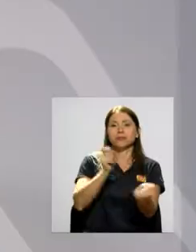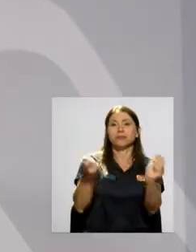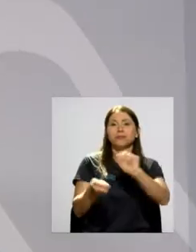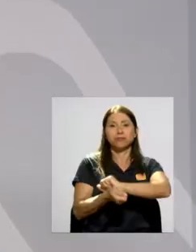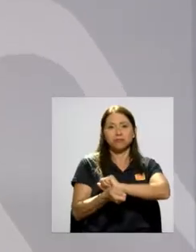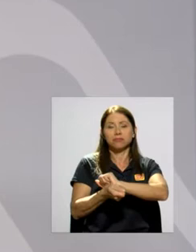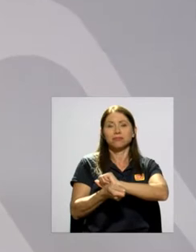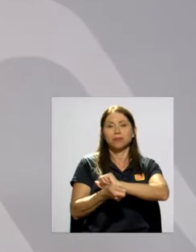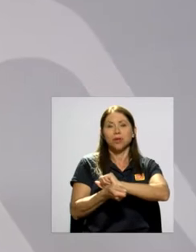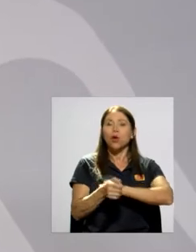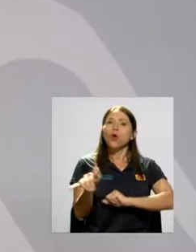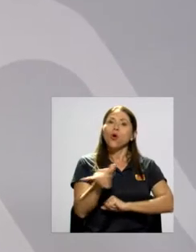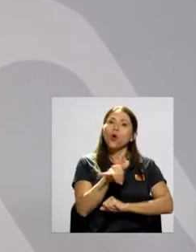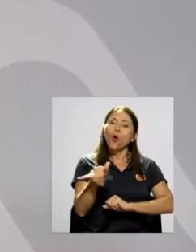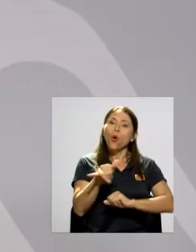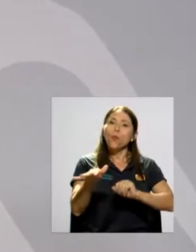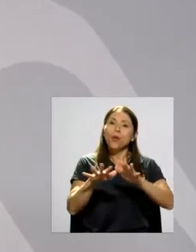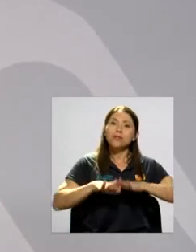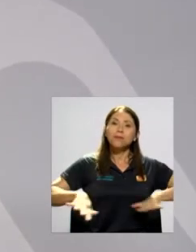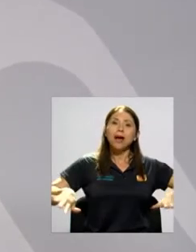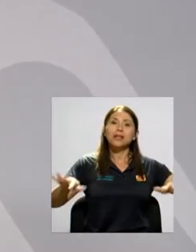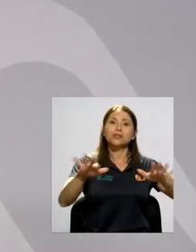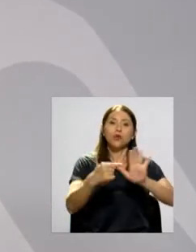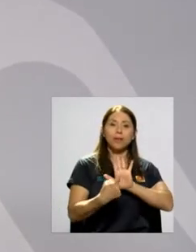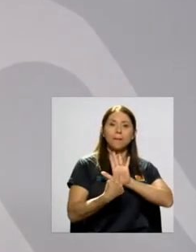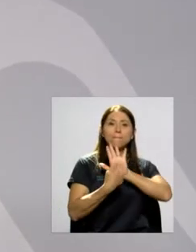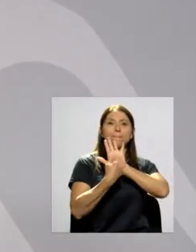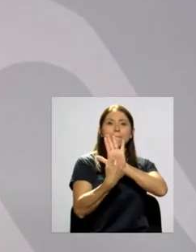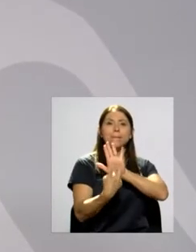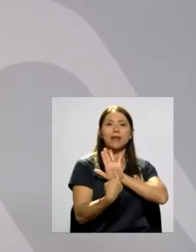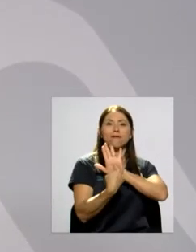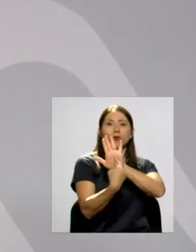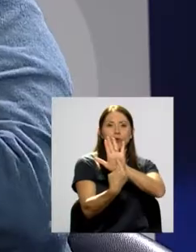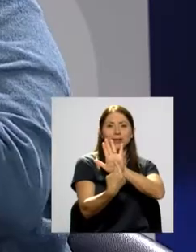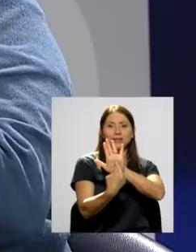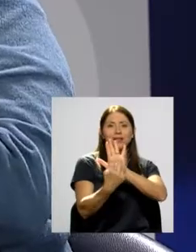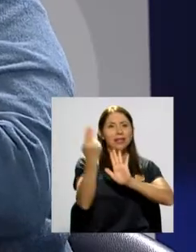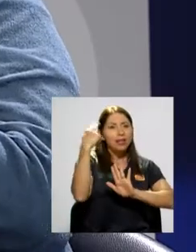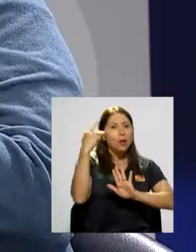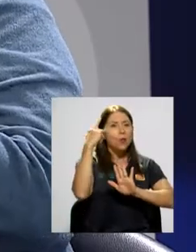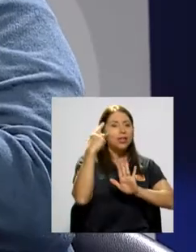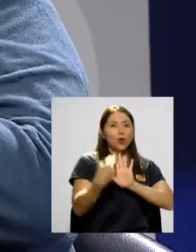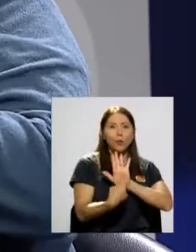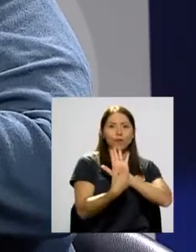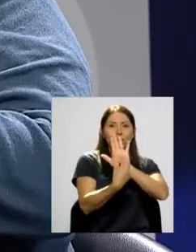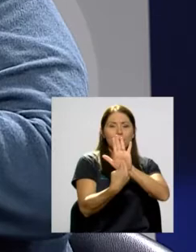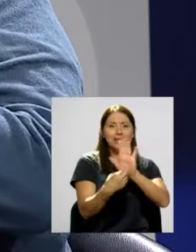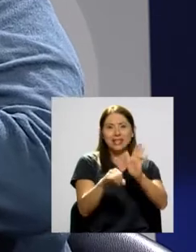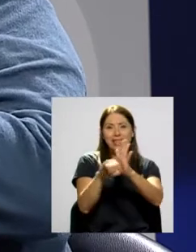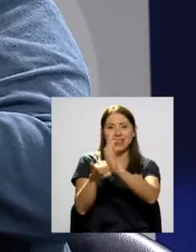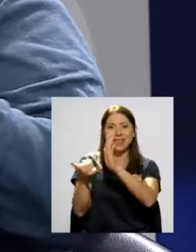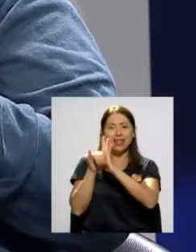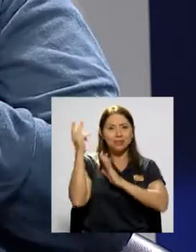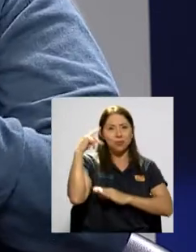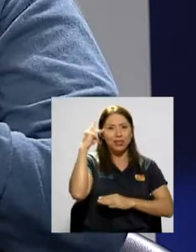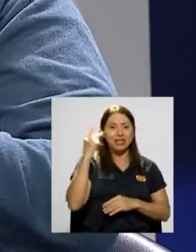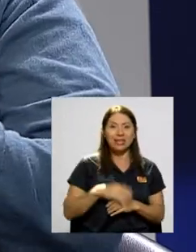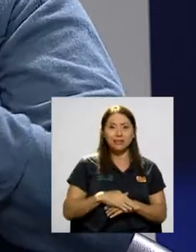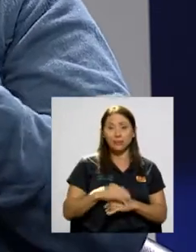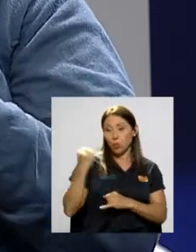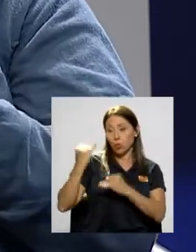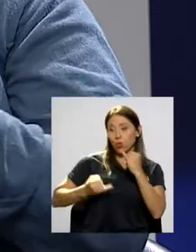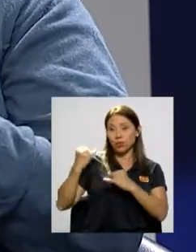espacio de performance de lo político, de las identidades políticas de alguna manera. Ciertamente en los últimos